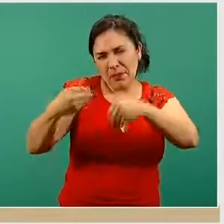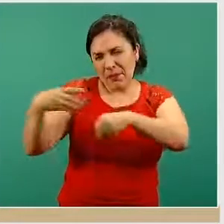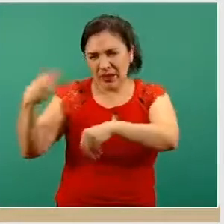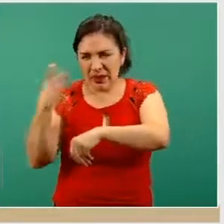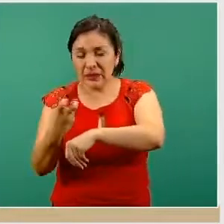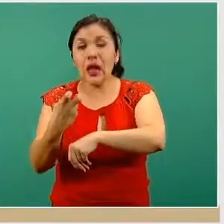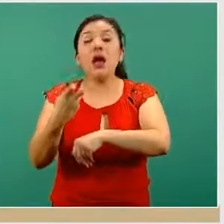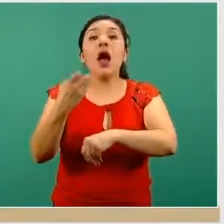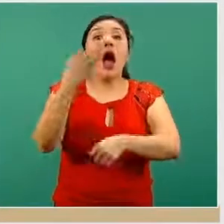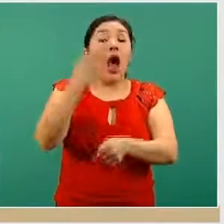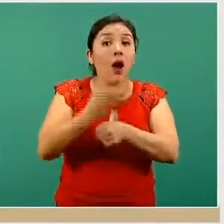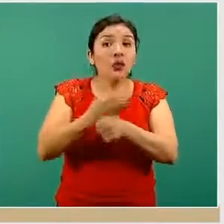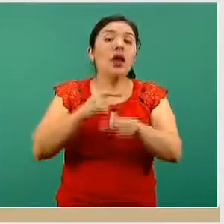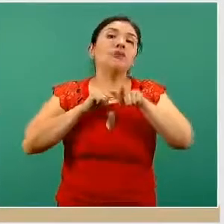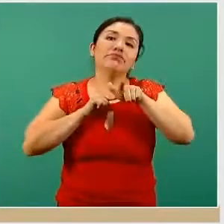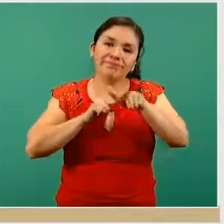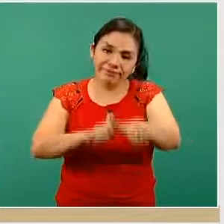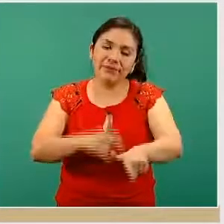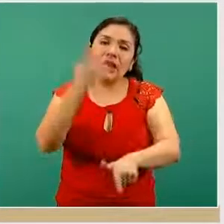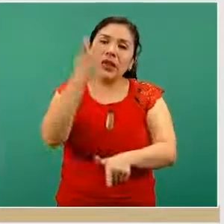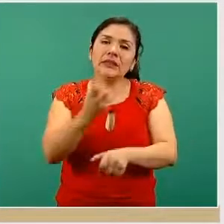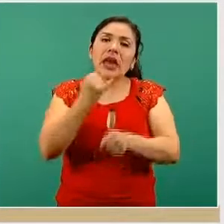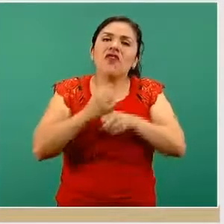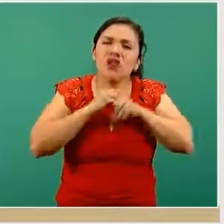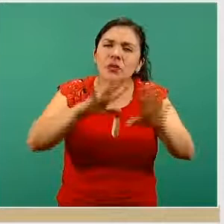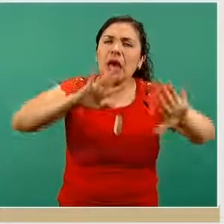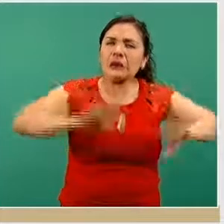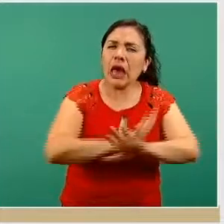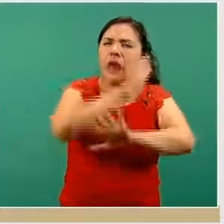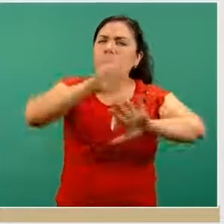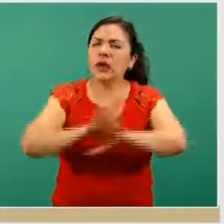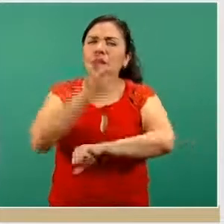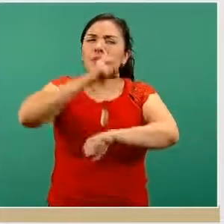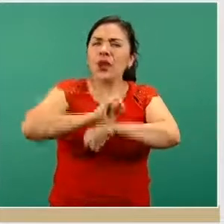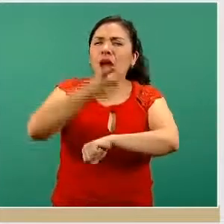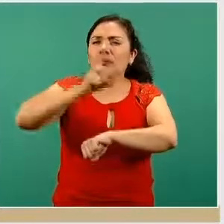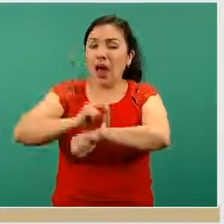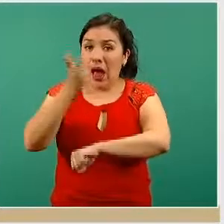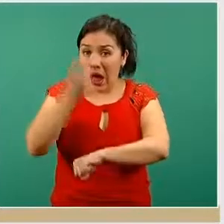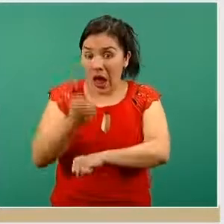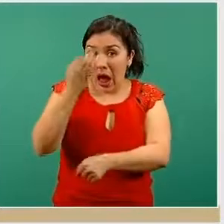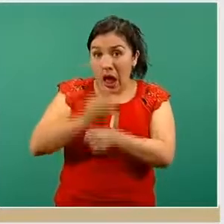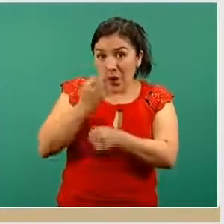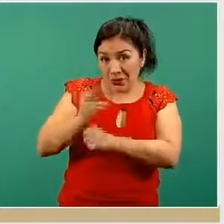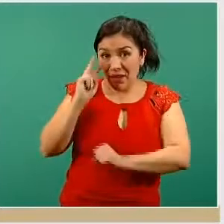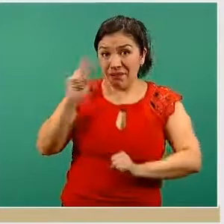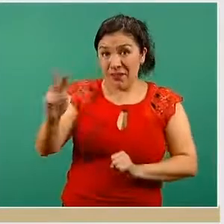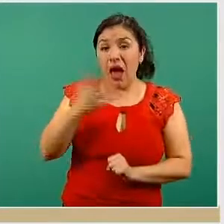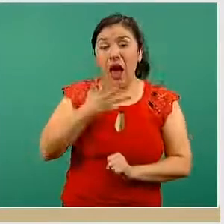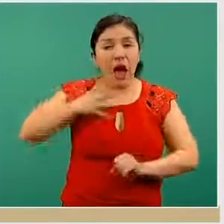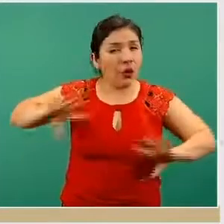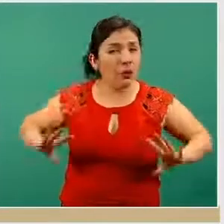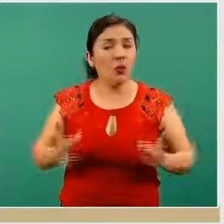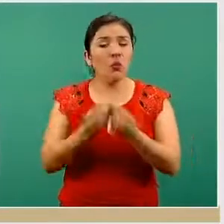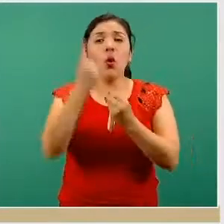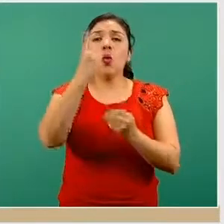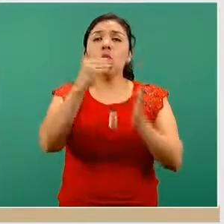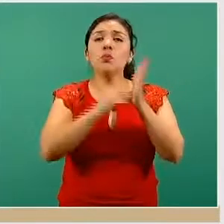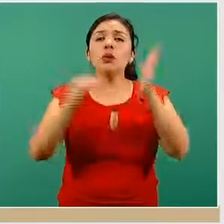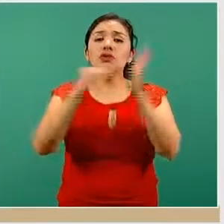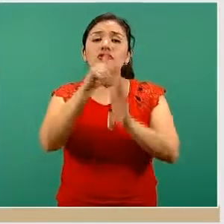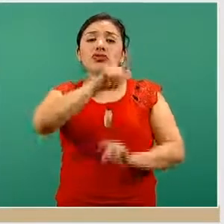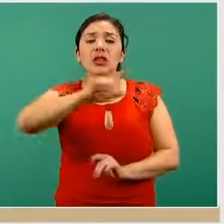pues obviamente mantiene la información actualizada. Como pueden observar, actualmente tenemos un total de